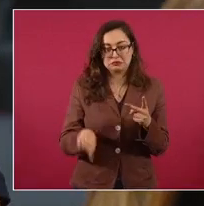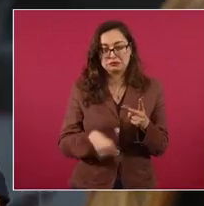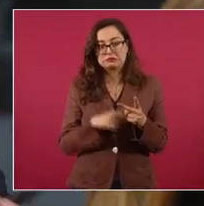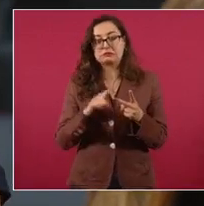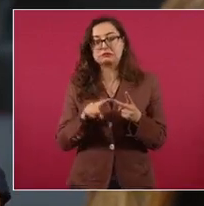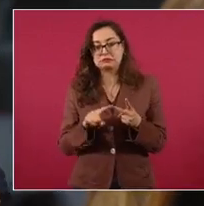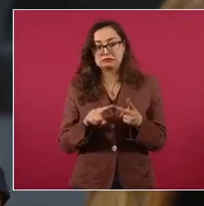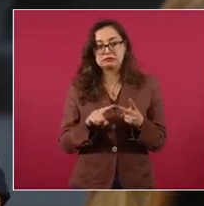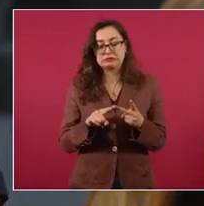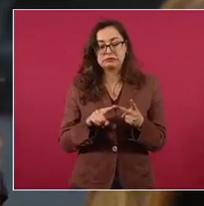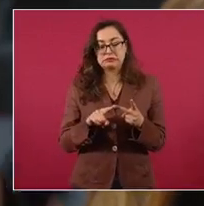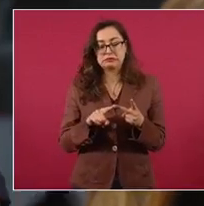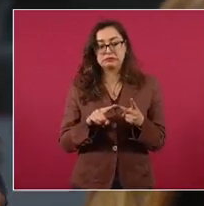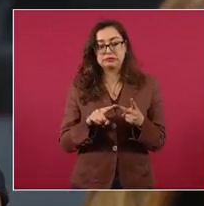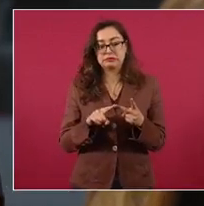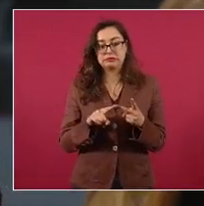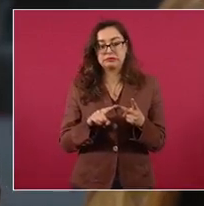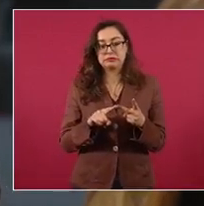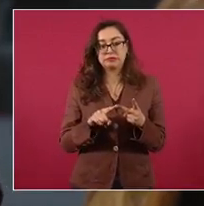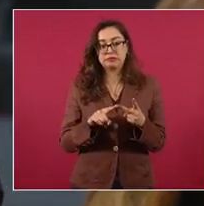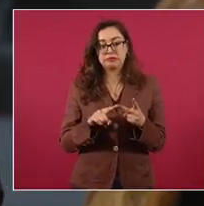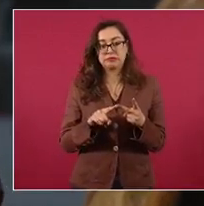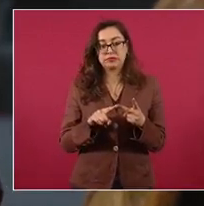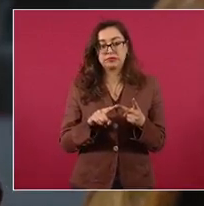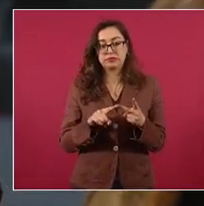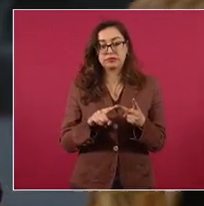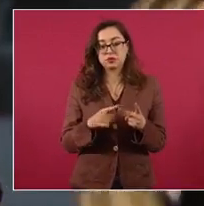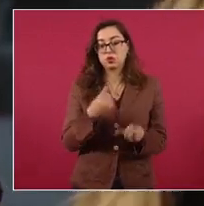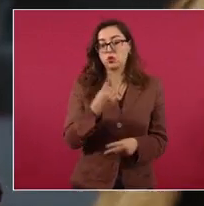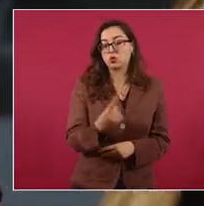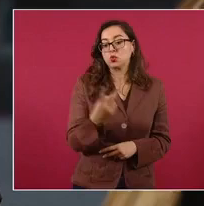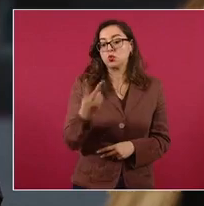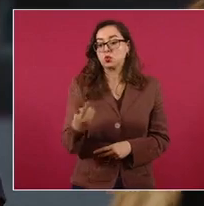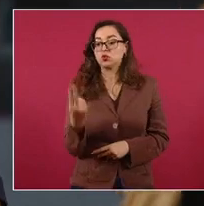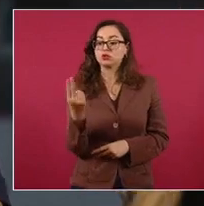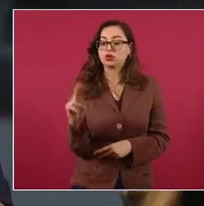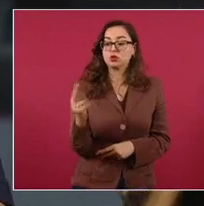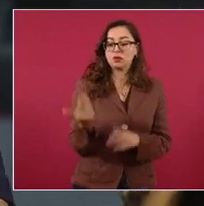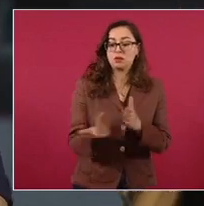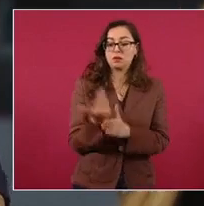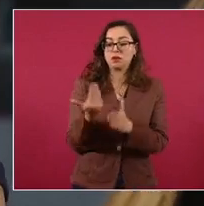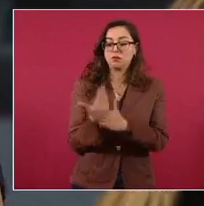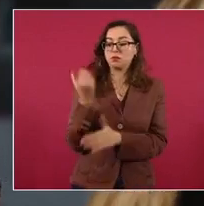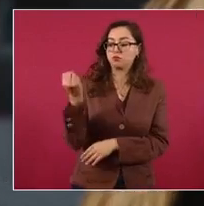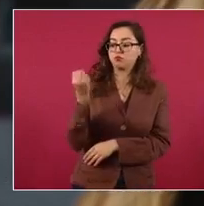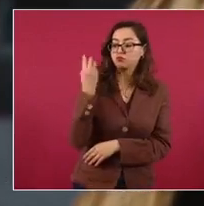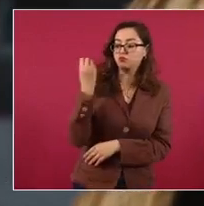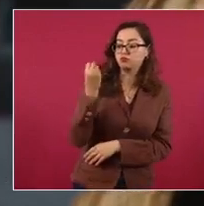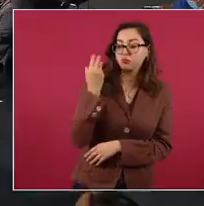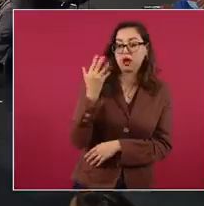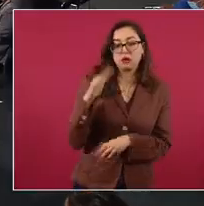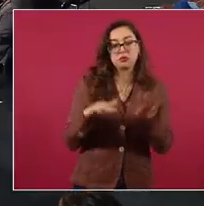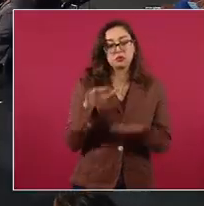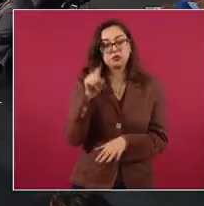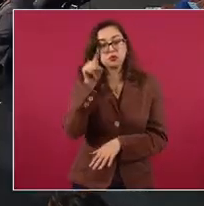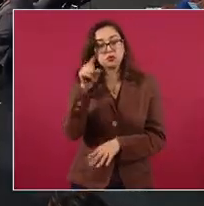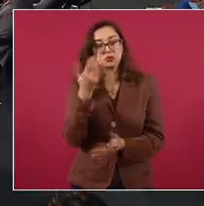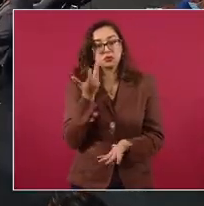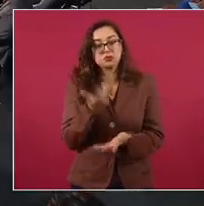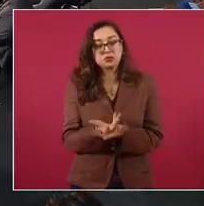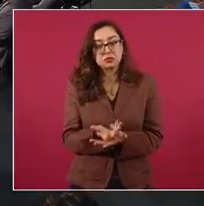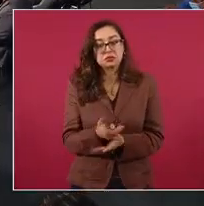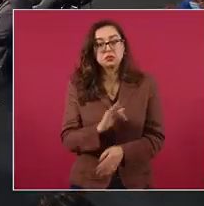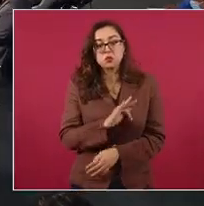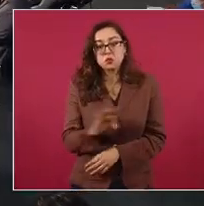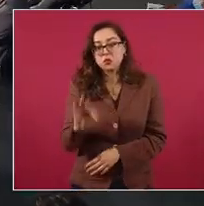si va a haber mañaneras el 1 y 2 de noviembre, dado que pues usualmente usted se toma estos días.